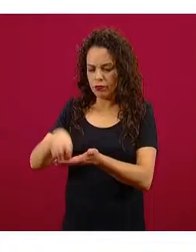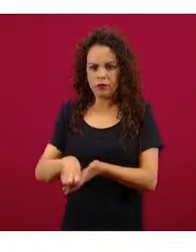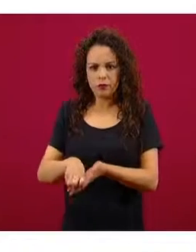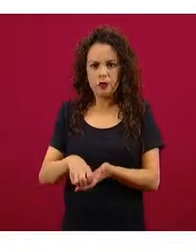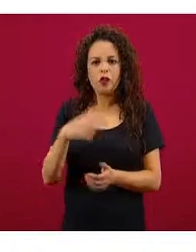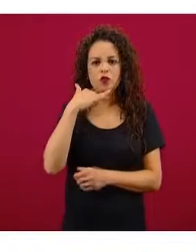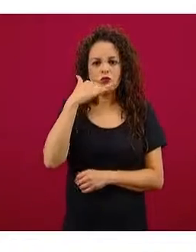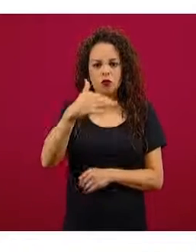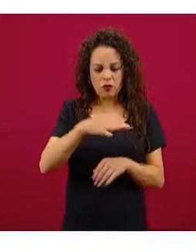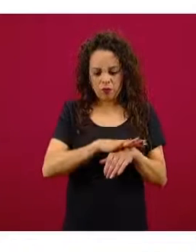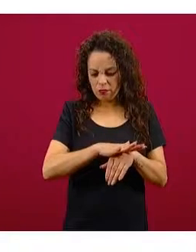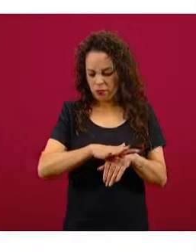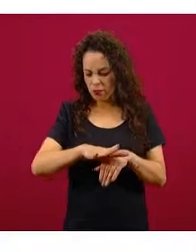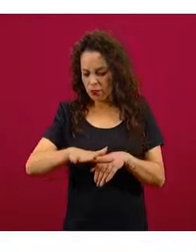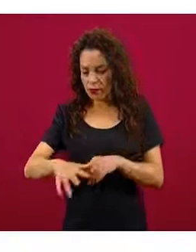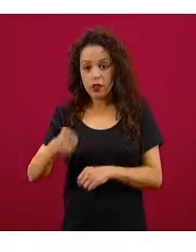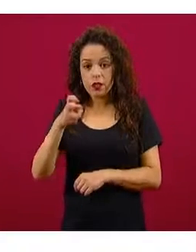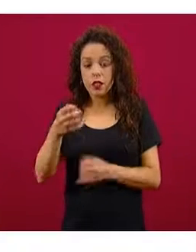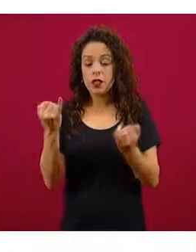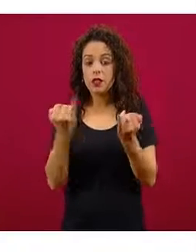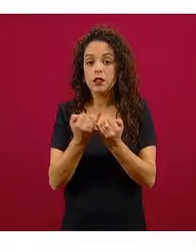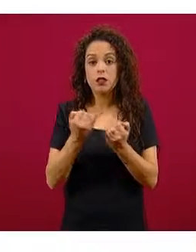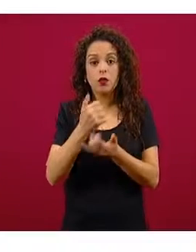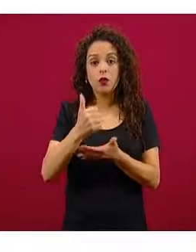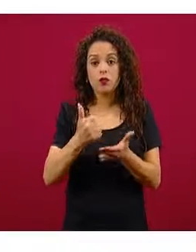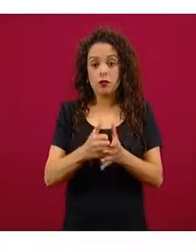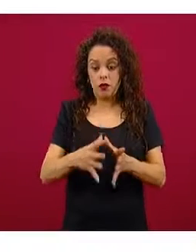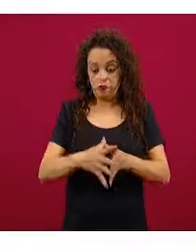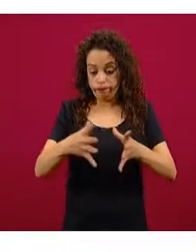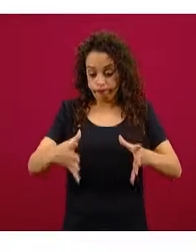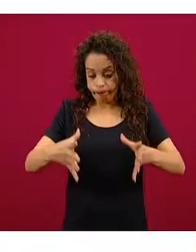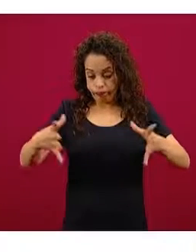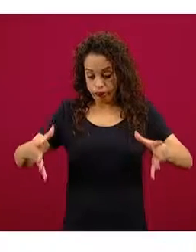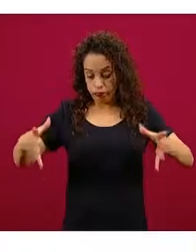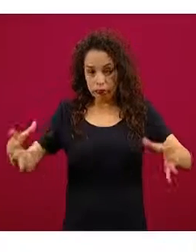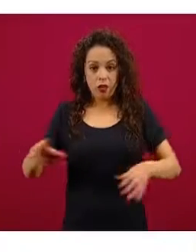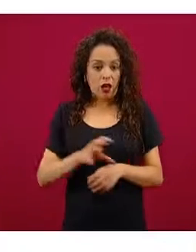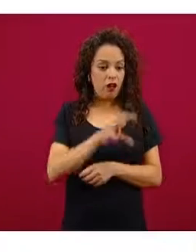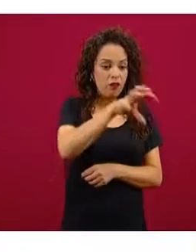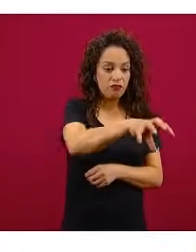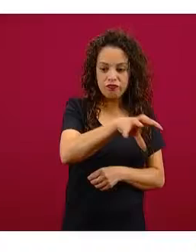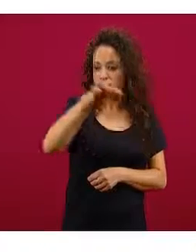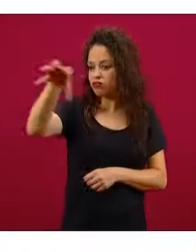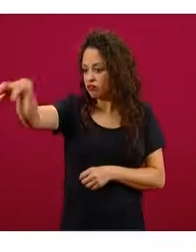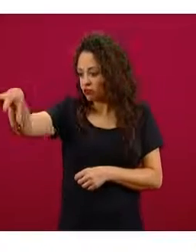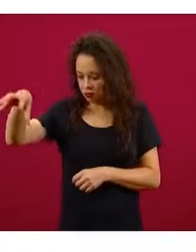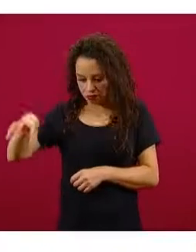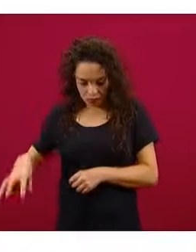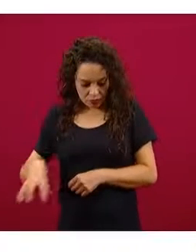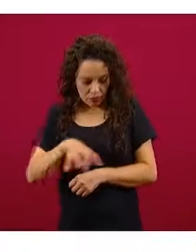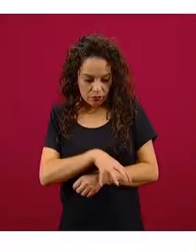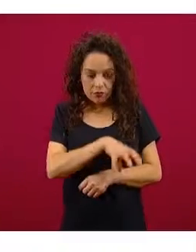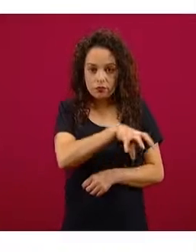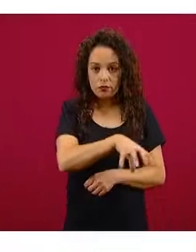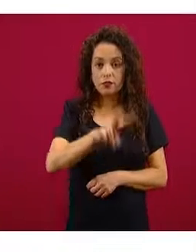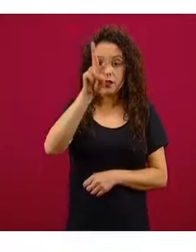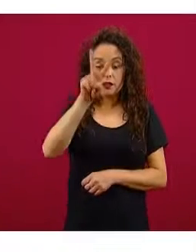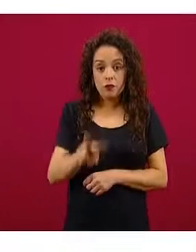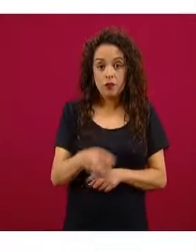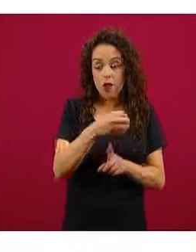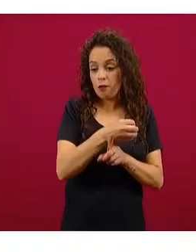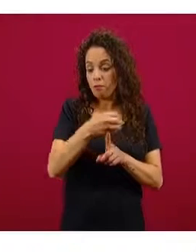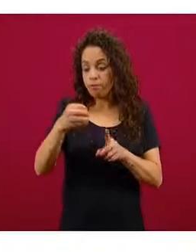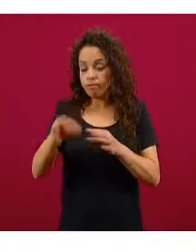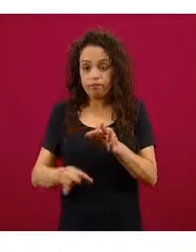manchones, así es como están creciendo las ciudades, ¿no? Un manchón de urbanización por aquí, otro por allá, otro por allá, y no hay ninguna